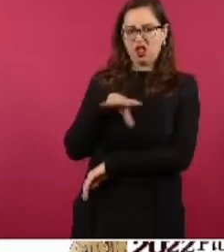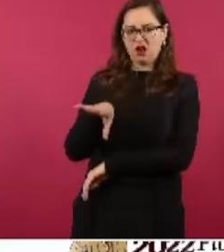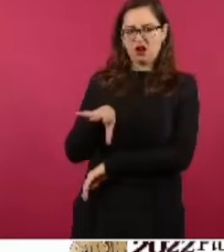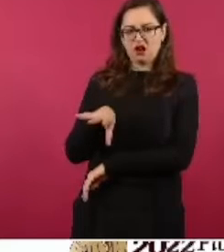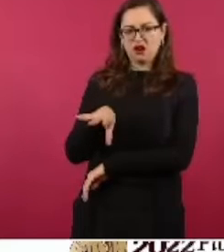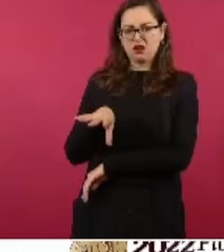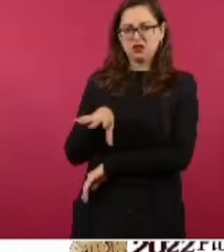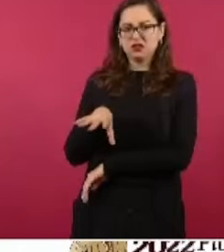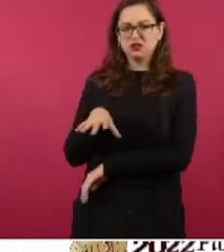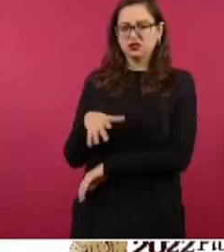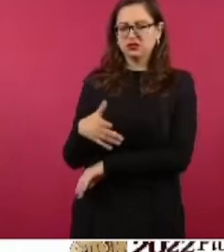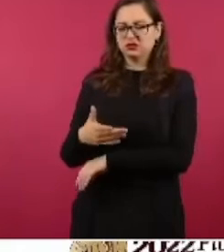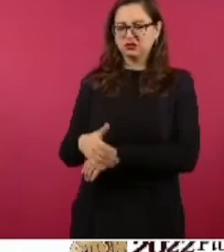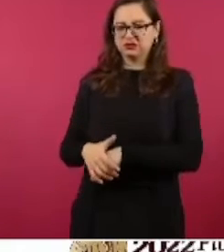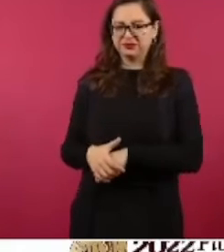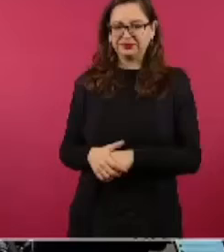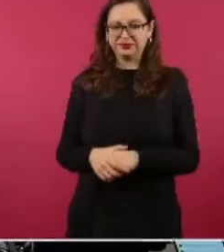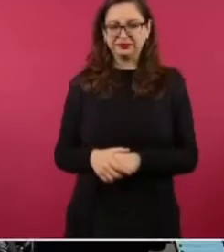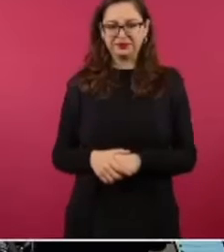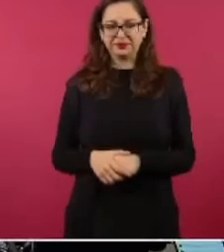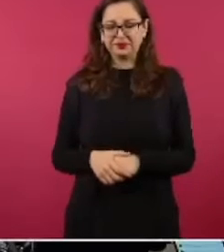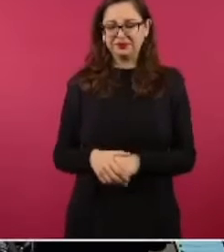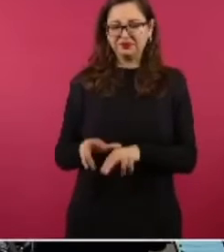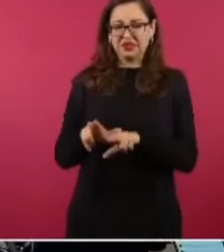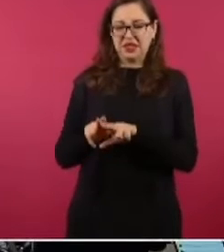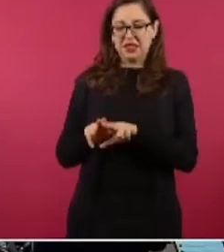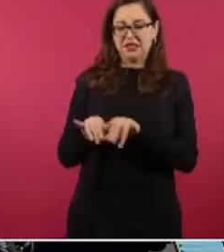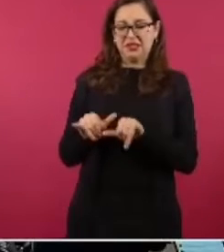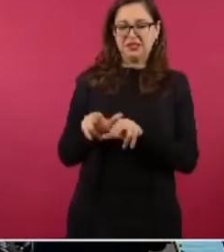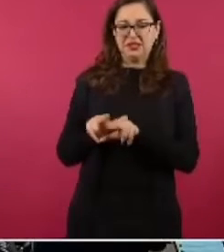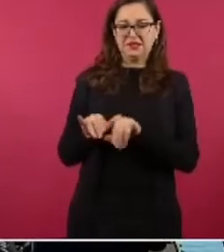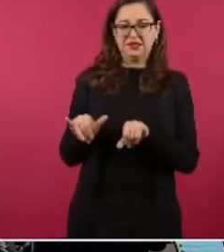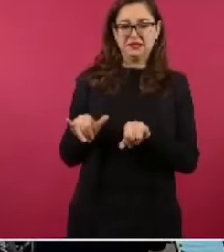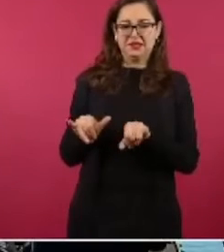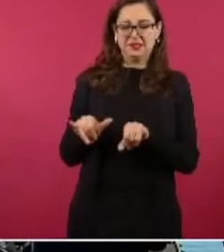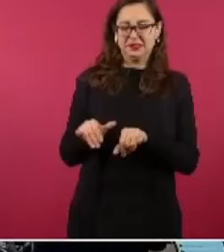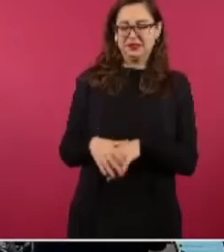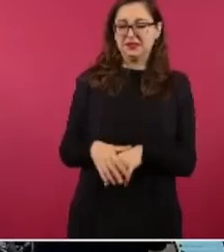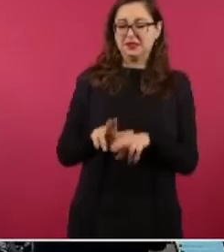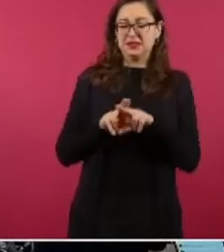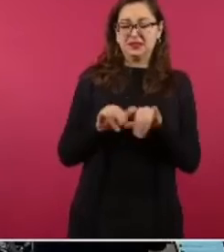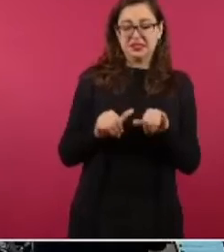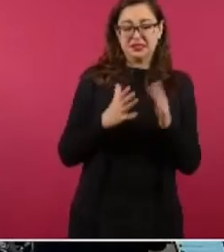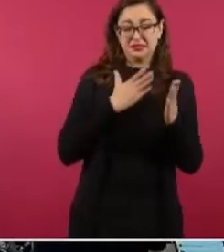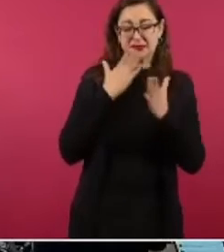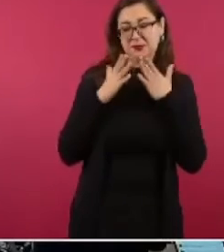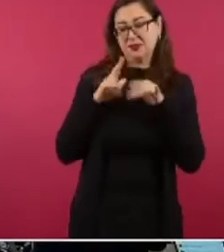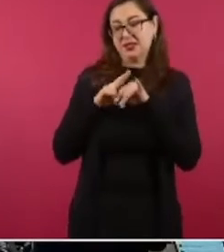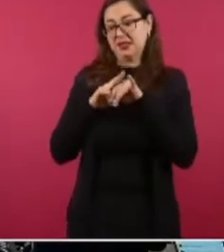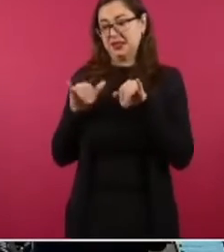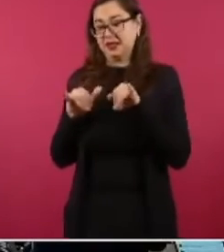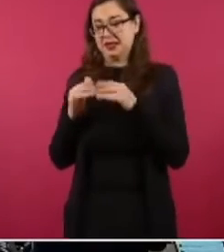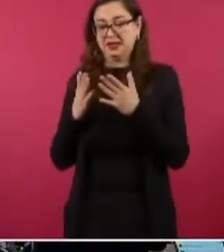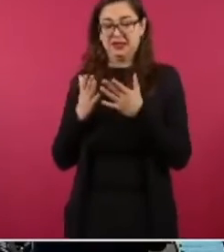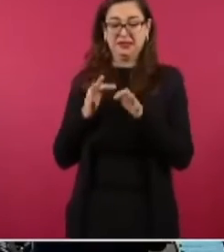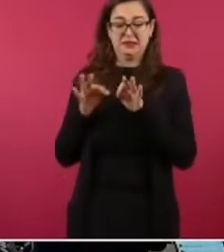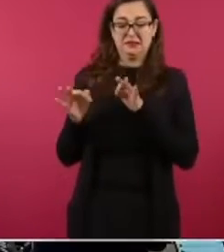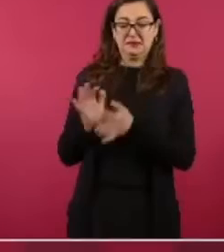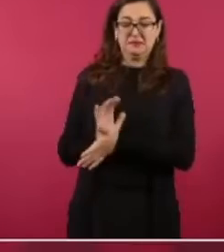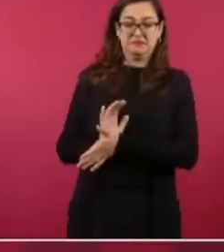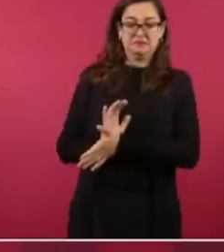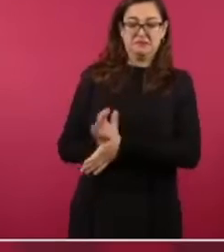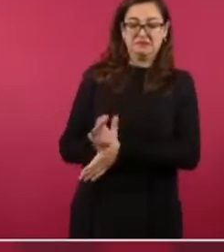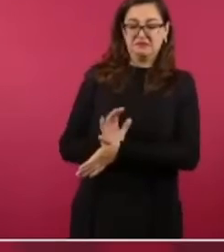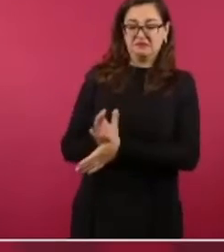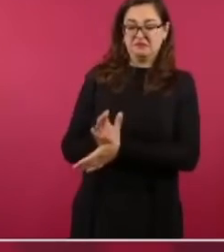y ser llamado nini, que ni estudia ni trabaja, y no recibir